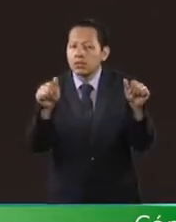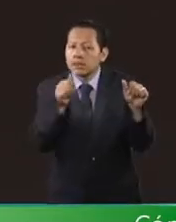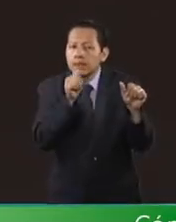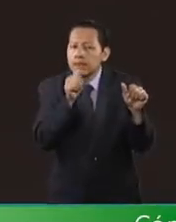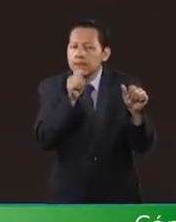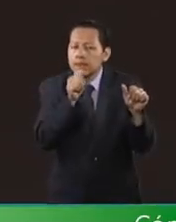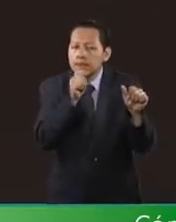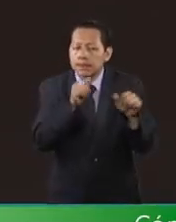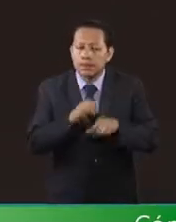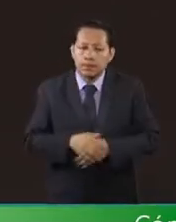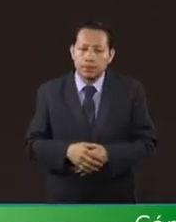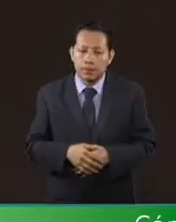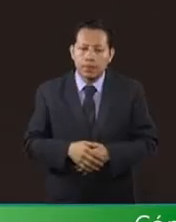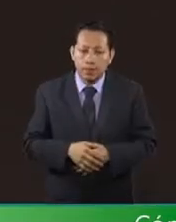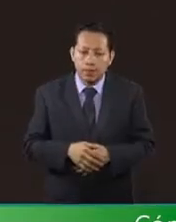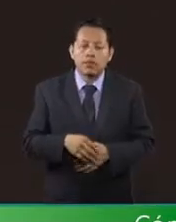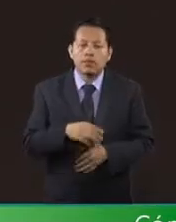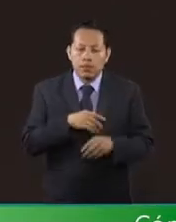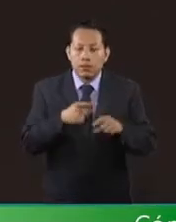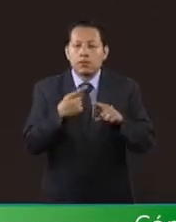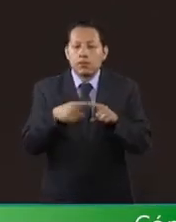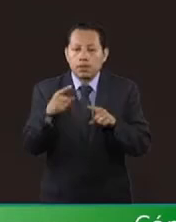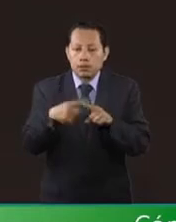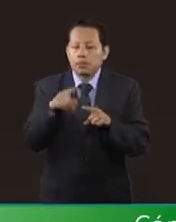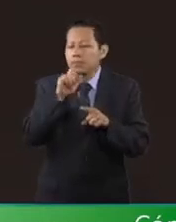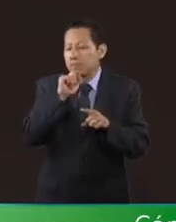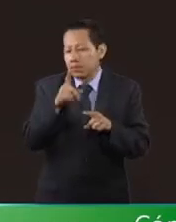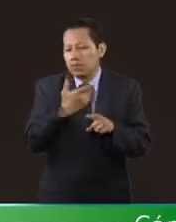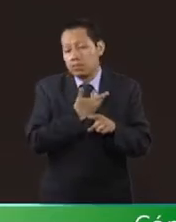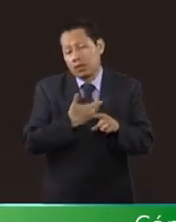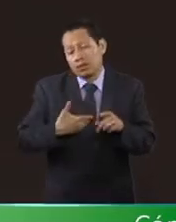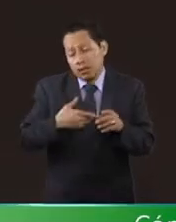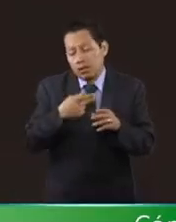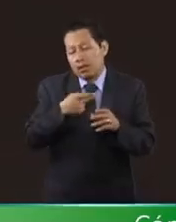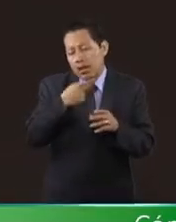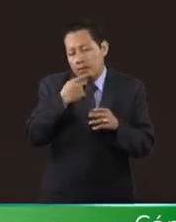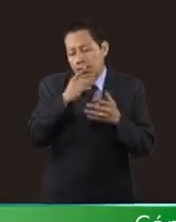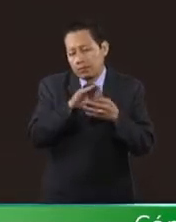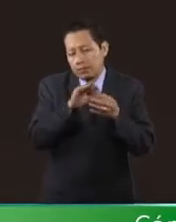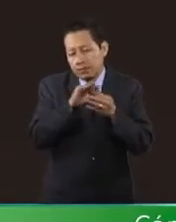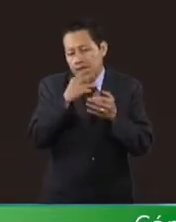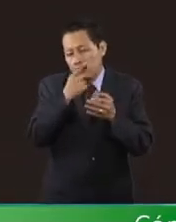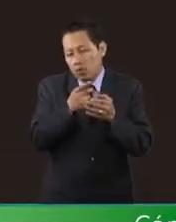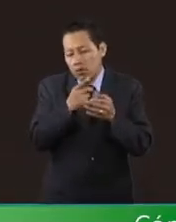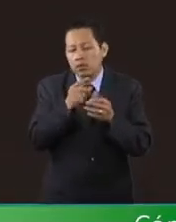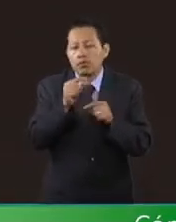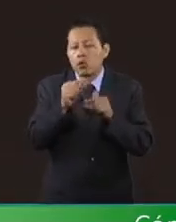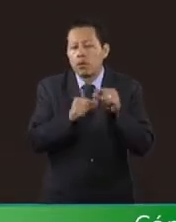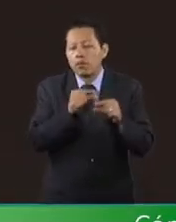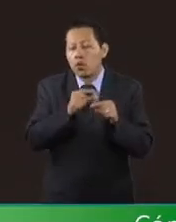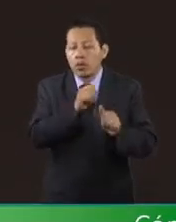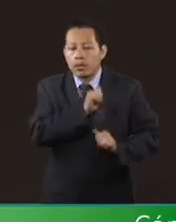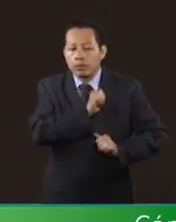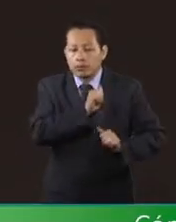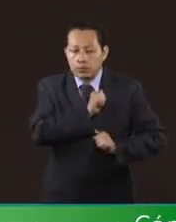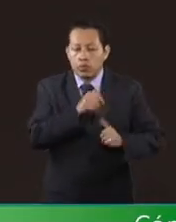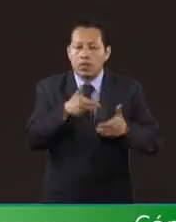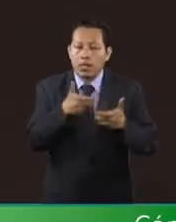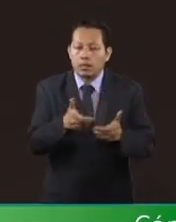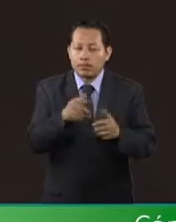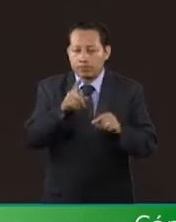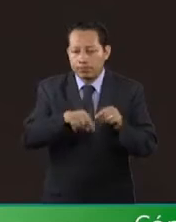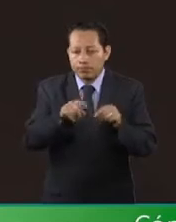violencia. Entre otras cosas que también dijo el presidente es que iba a ir sacando al ejército de las